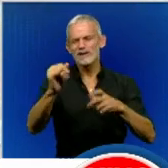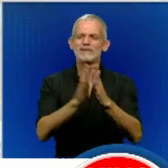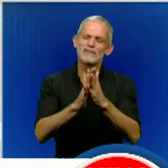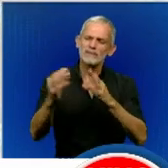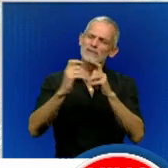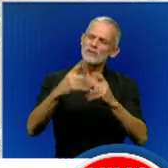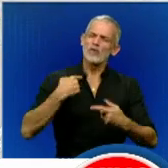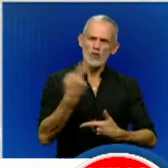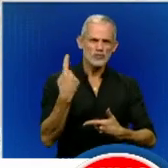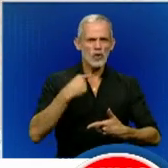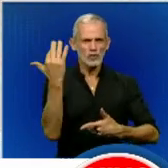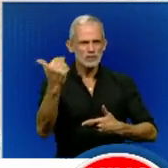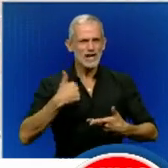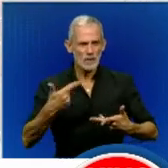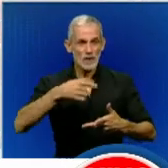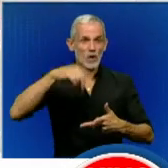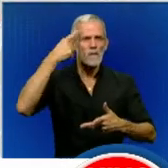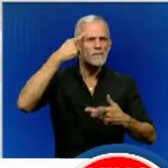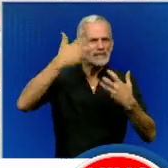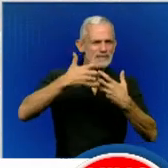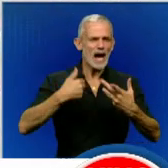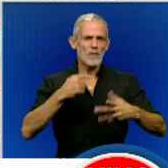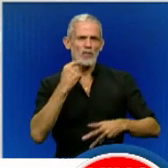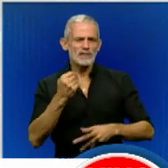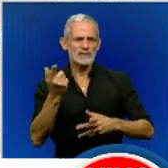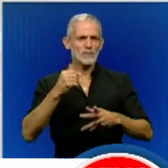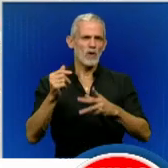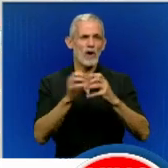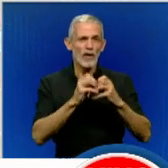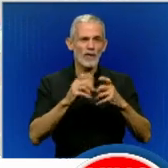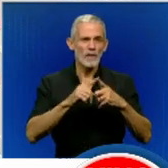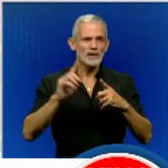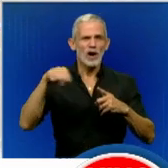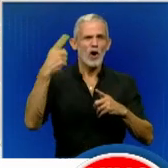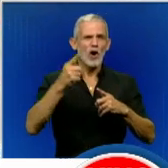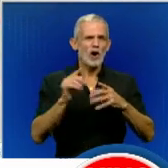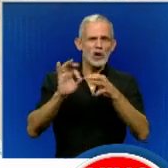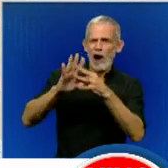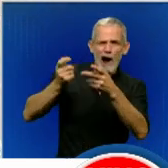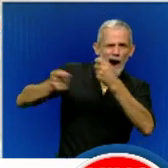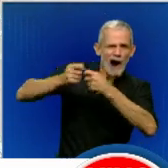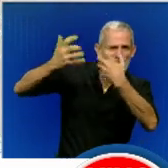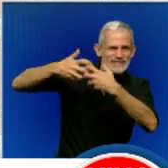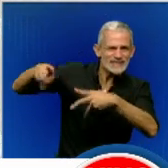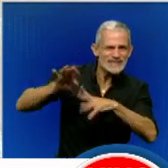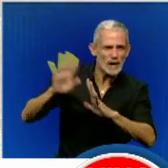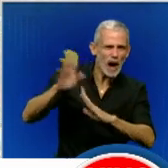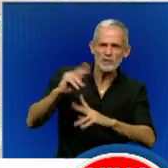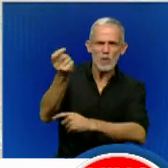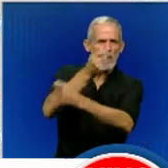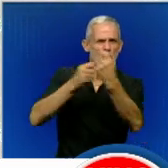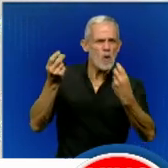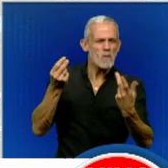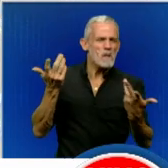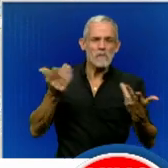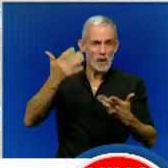nosotros que debata con los que pensamos con lo que decimos que no debata con el neoliberalismo porque el neoliberalismo la argentina el único